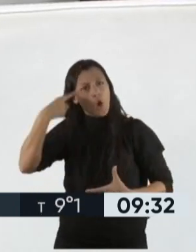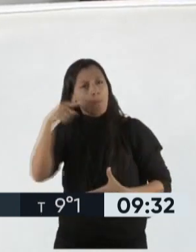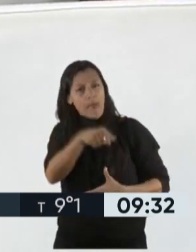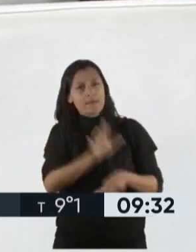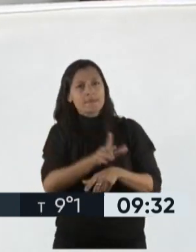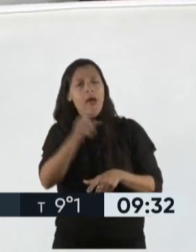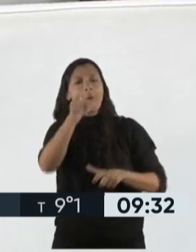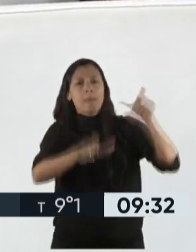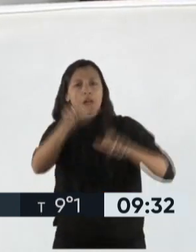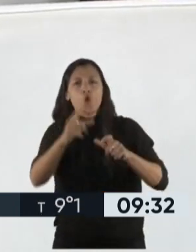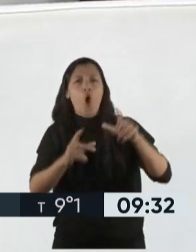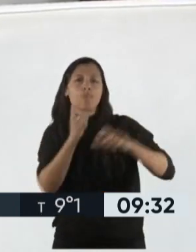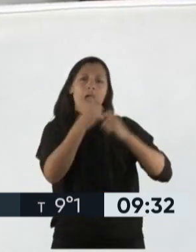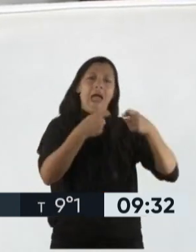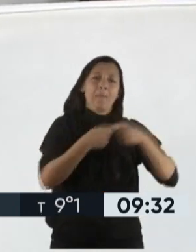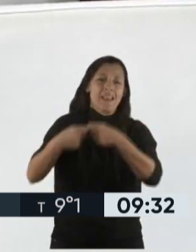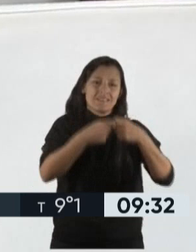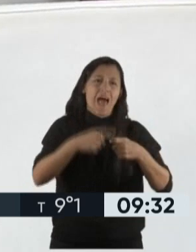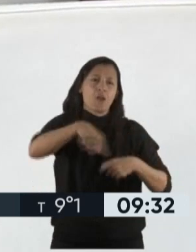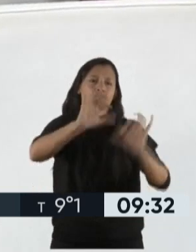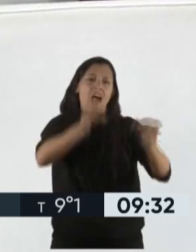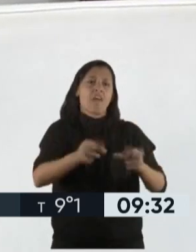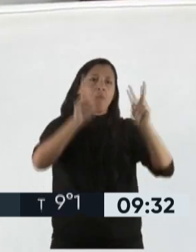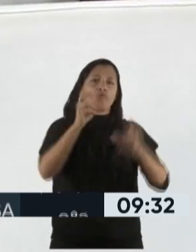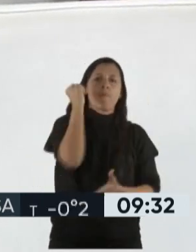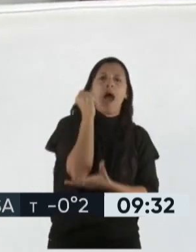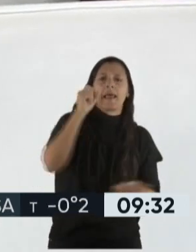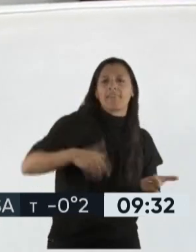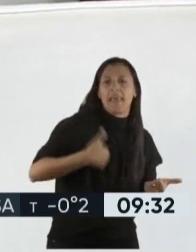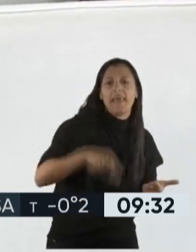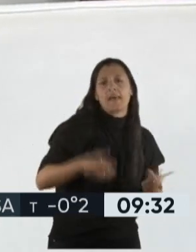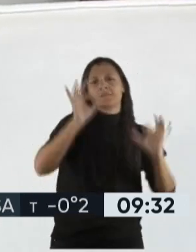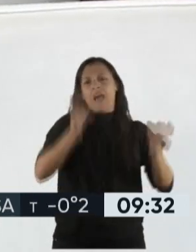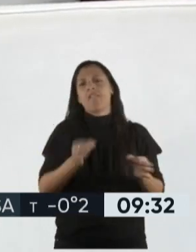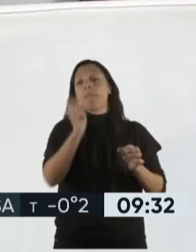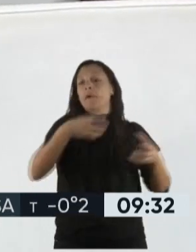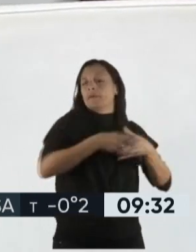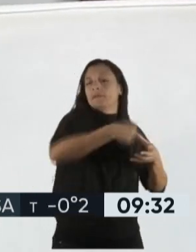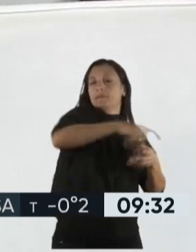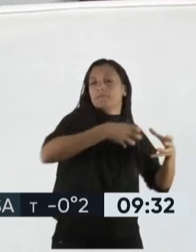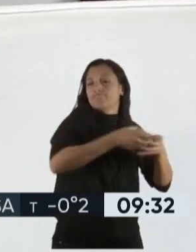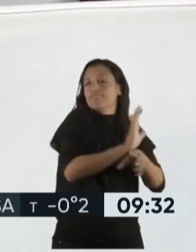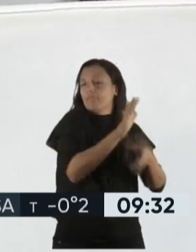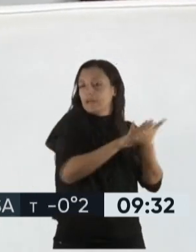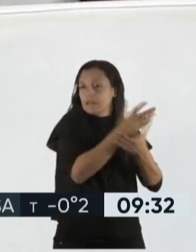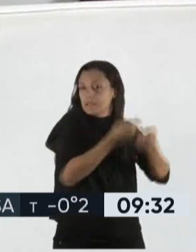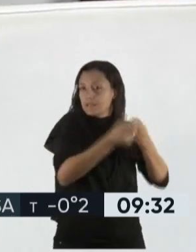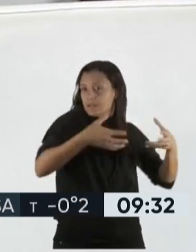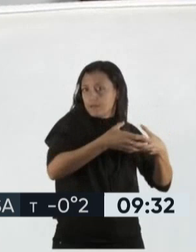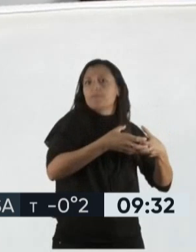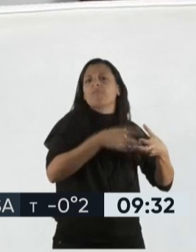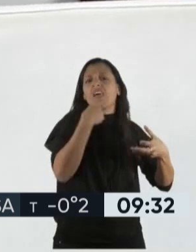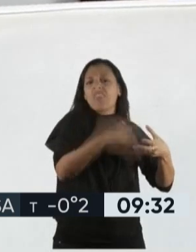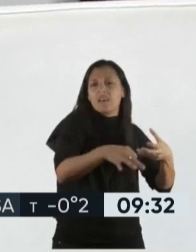que los empresarios, conocemos la economía argentina, conocemos la concentración que tiene, deberían aportar voluntariamente a